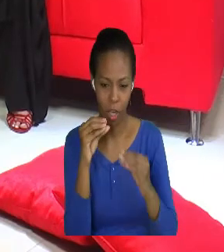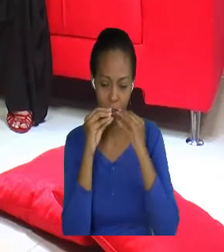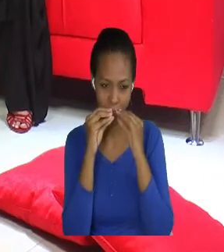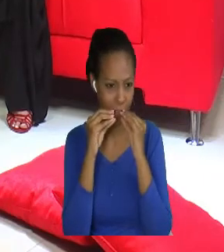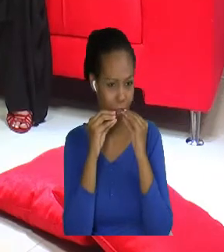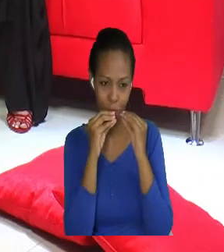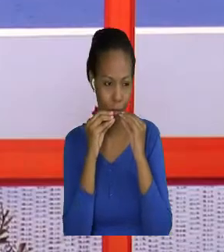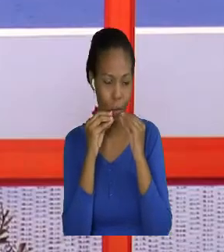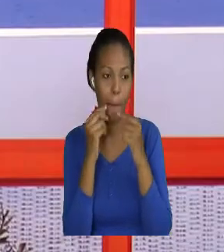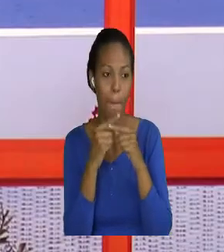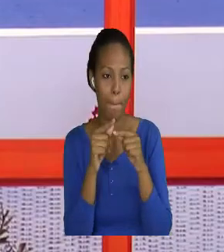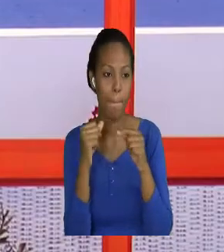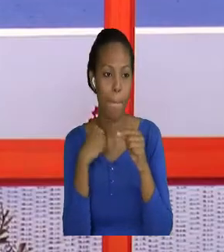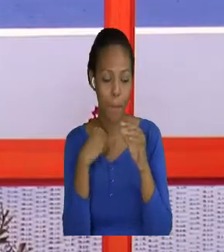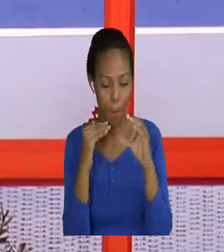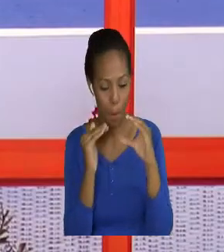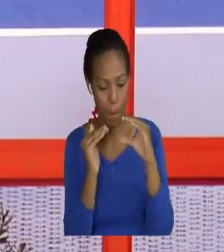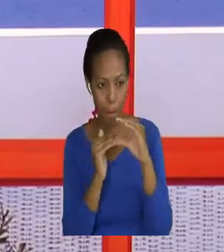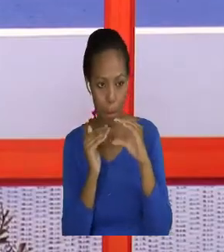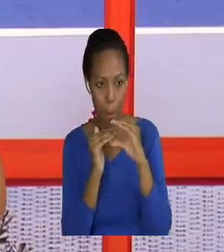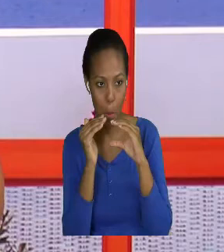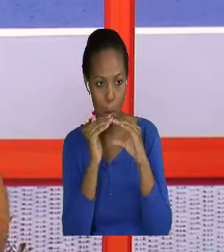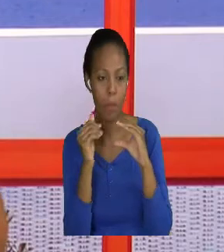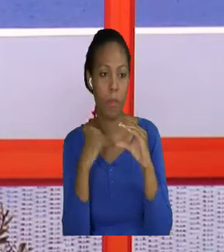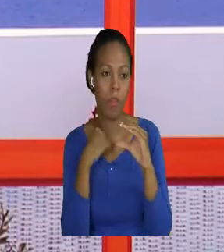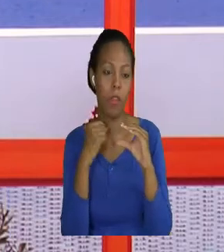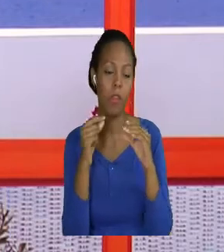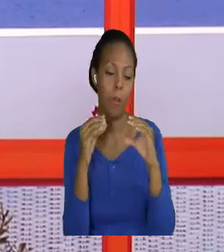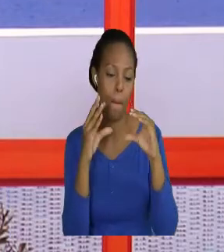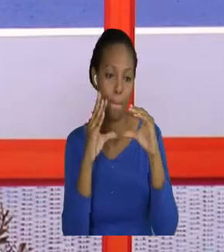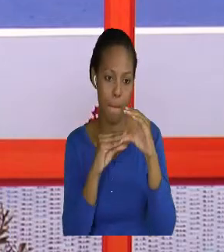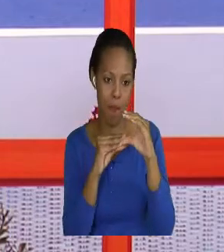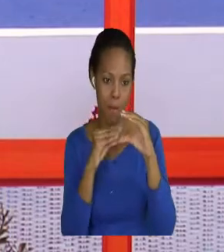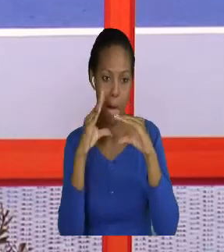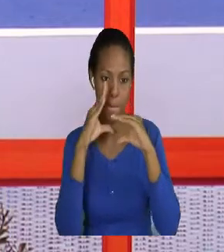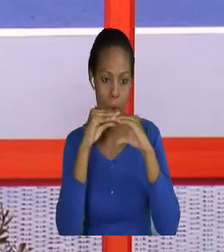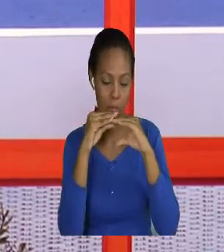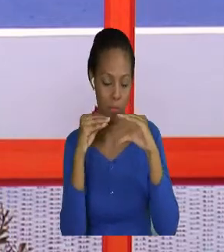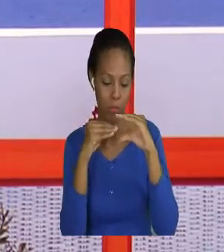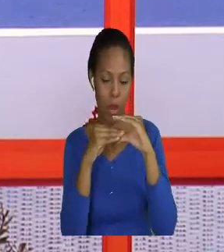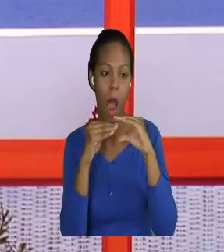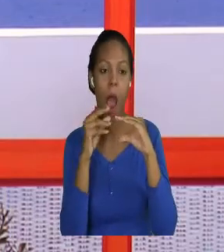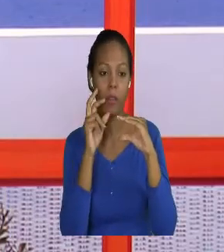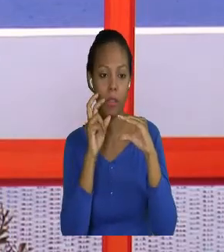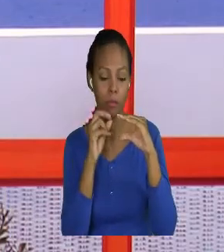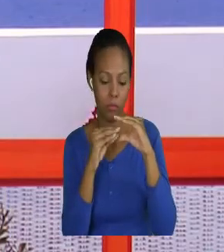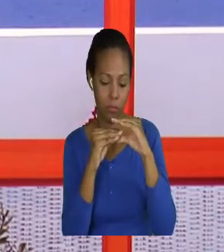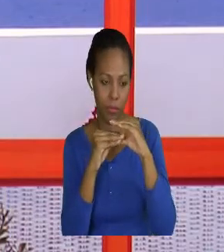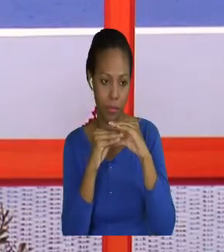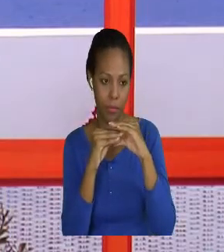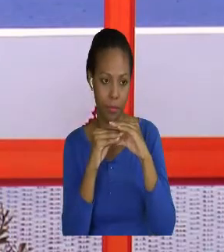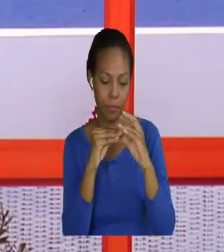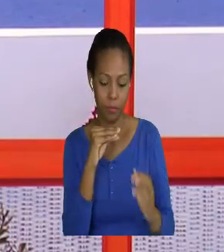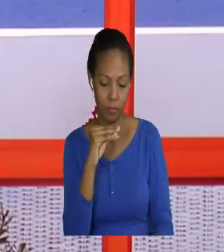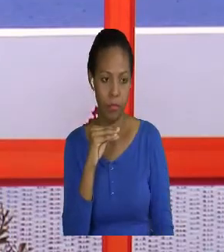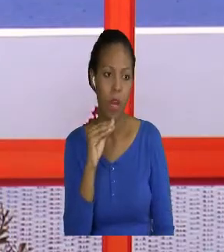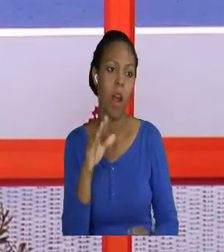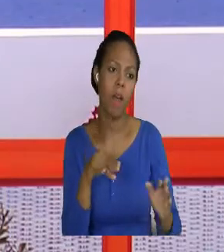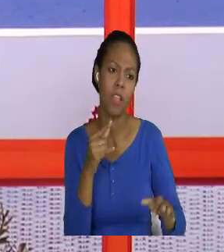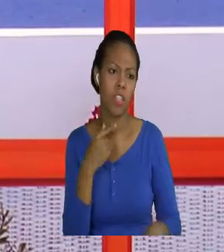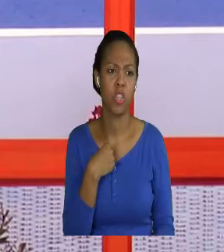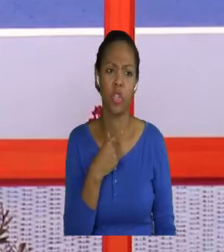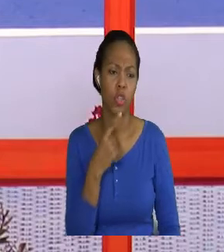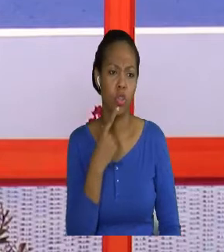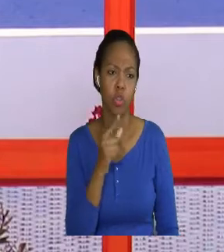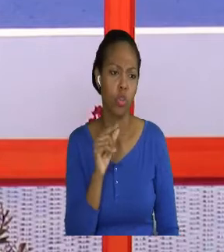tres capas que trae el sándwich. El sándwich tiene dos panes y en la mitad pues la carne. ¿Qué sucede? Muchas veces nosotros queremos decir que no,